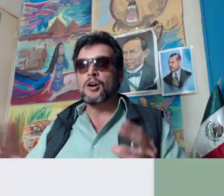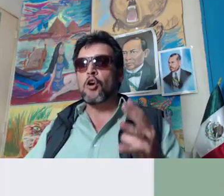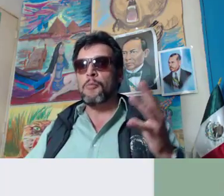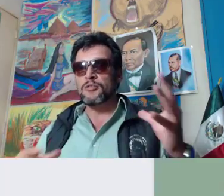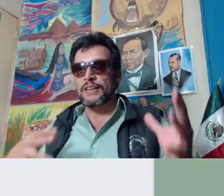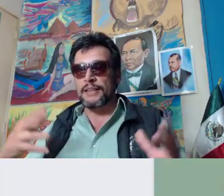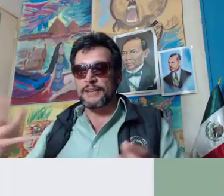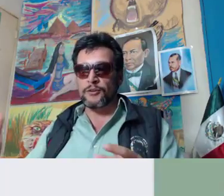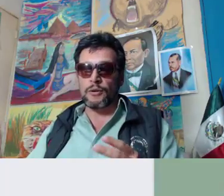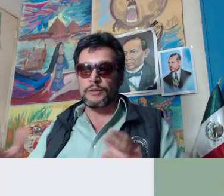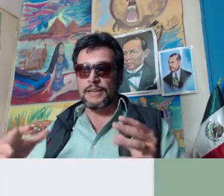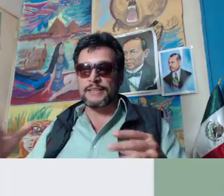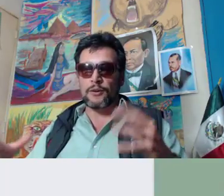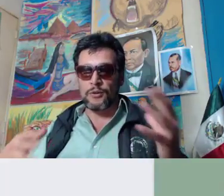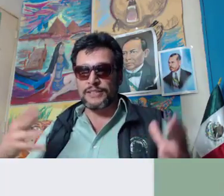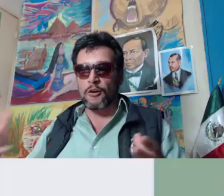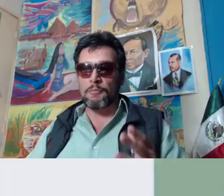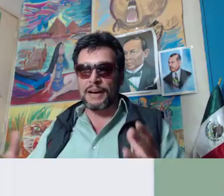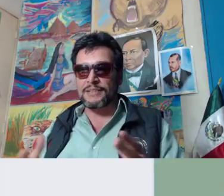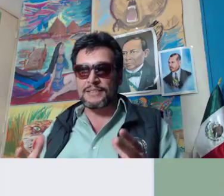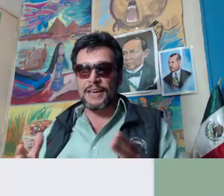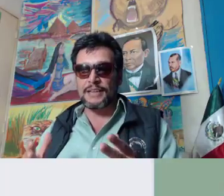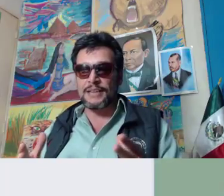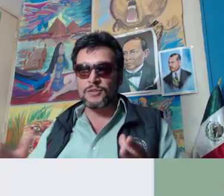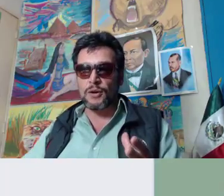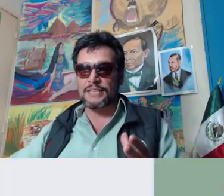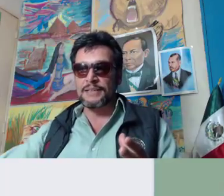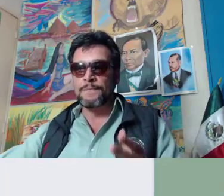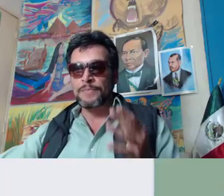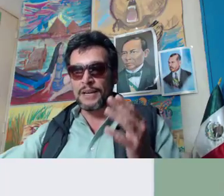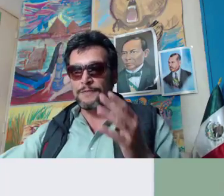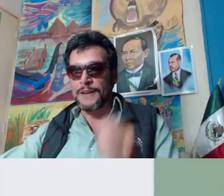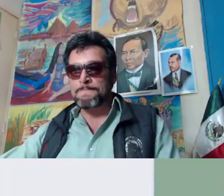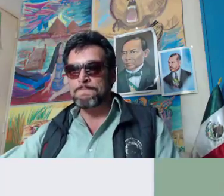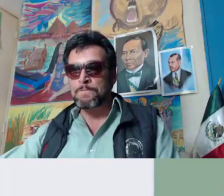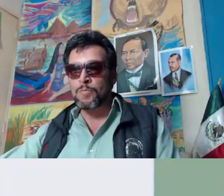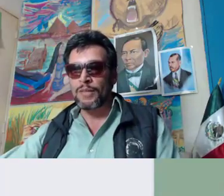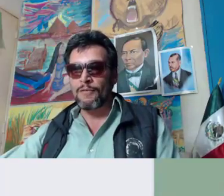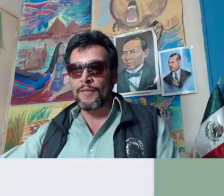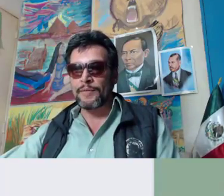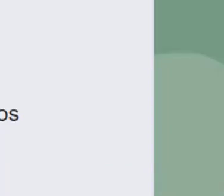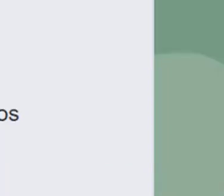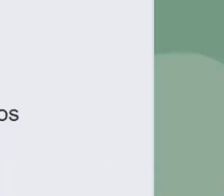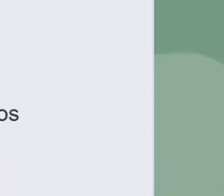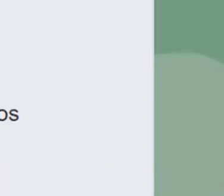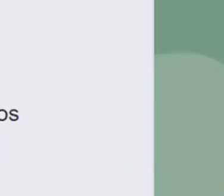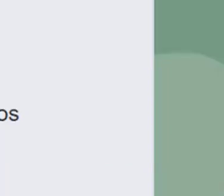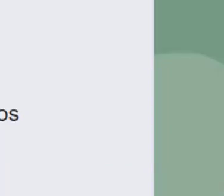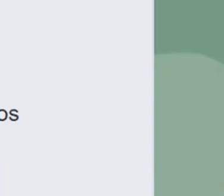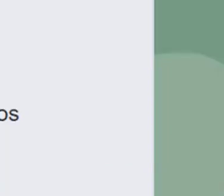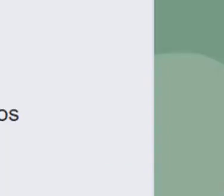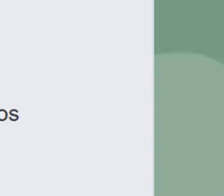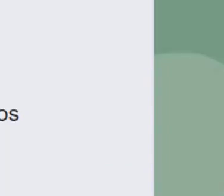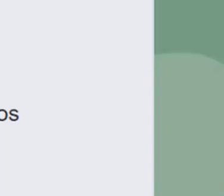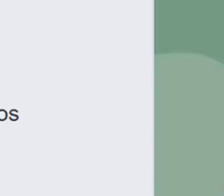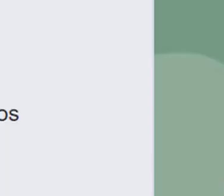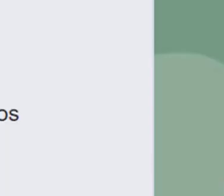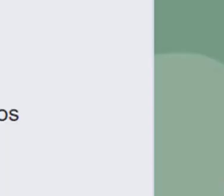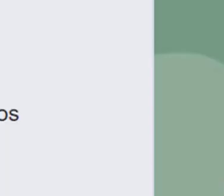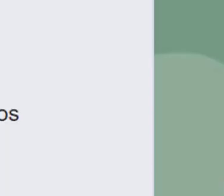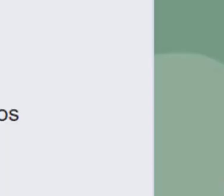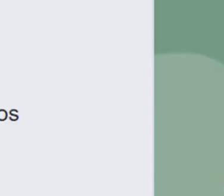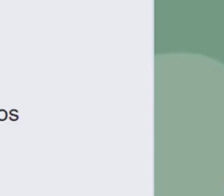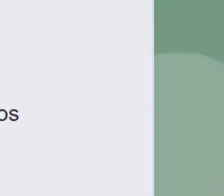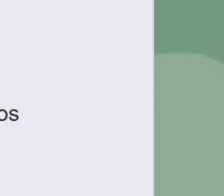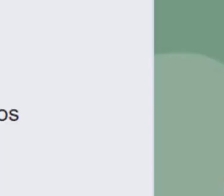muy bien cómo se desarrolló esta comparecencia de 6 horas. En fin, ha sometido de